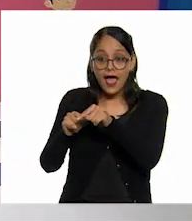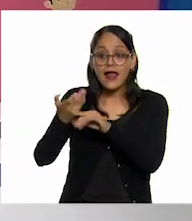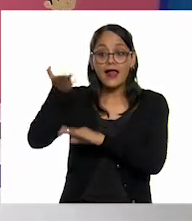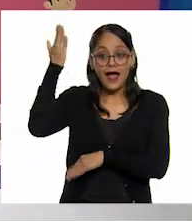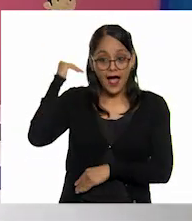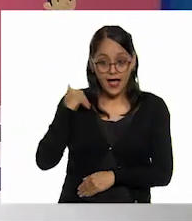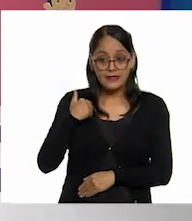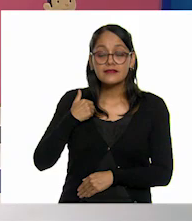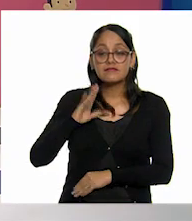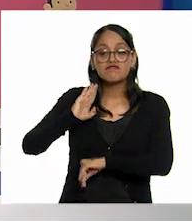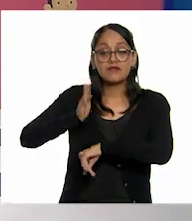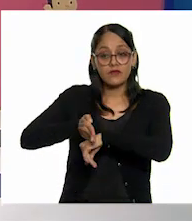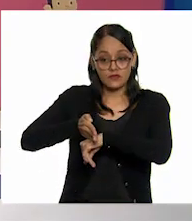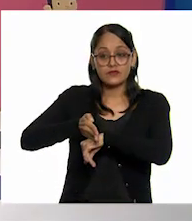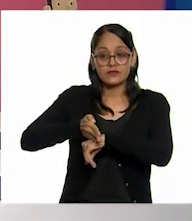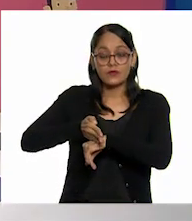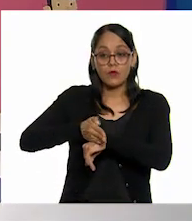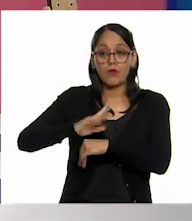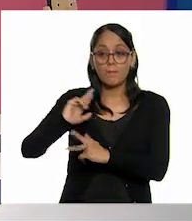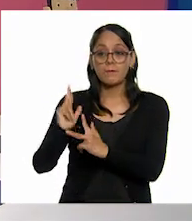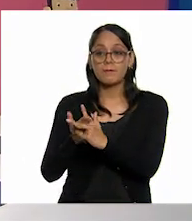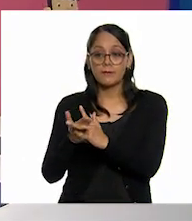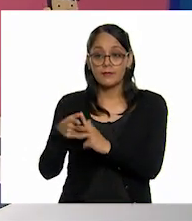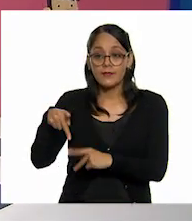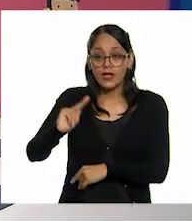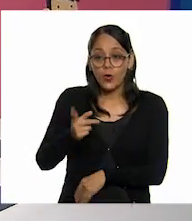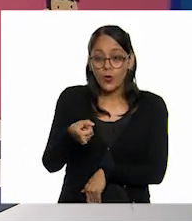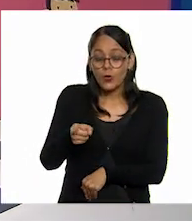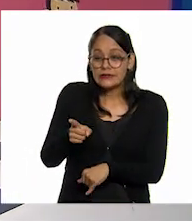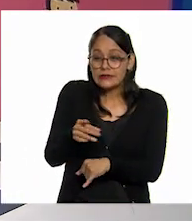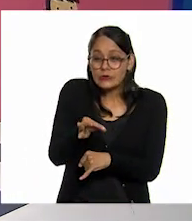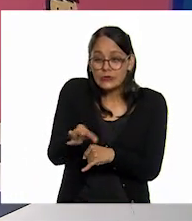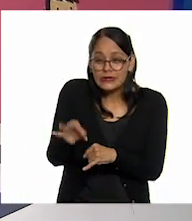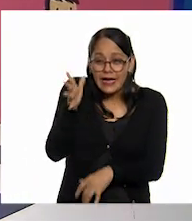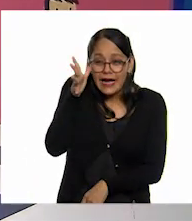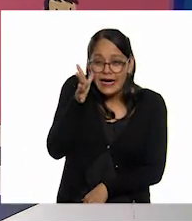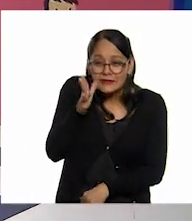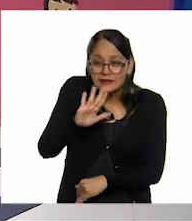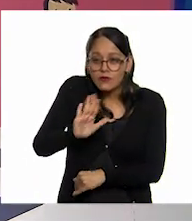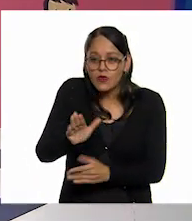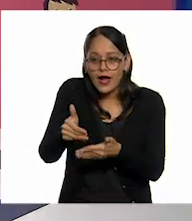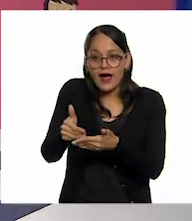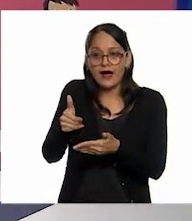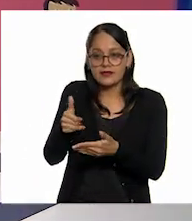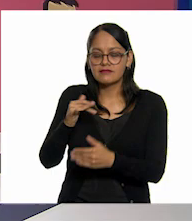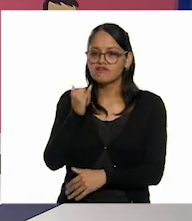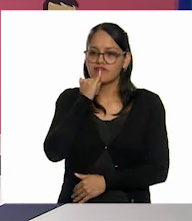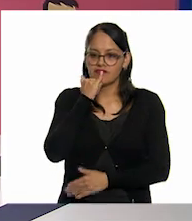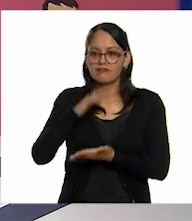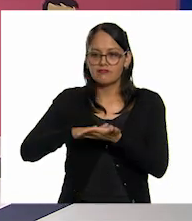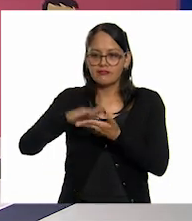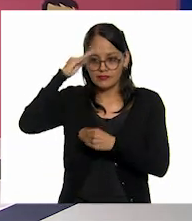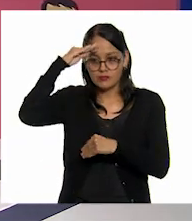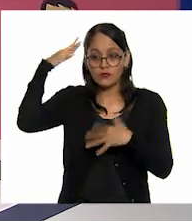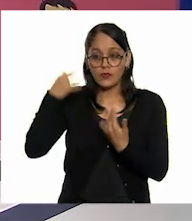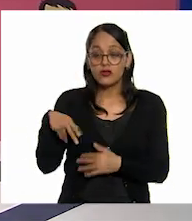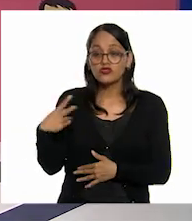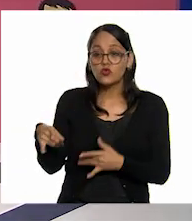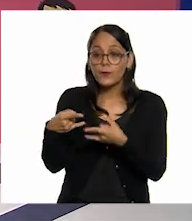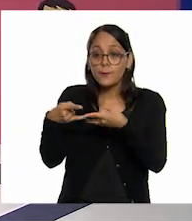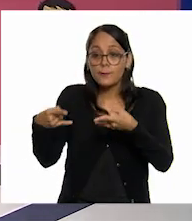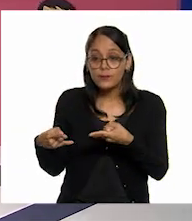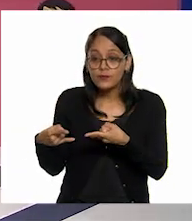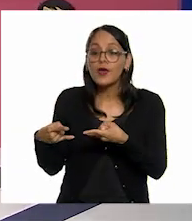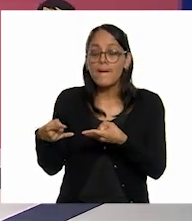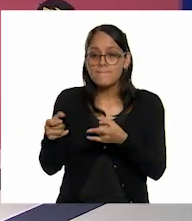muerte, pero lo perdonaron en el último momento. Y en sus obras se puede leer la impresión que tuvo sobre ese hecho